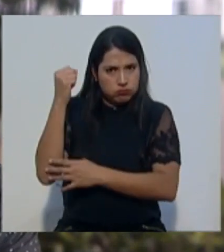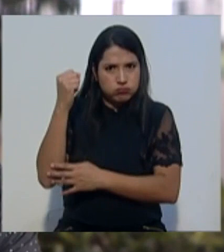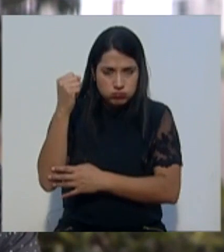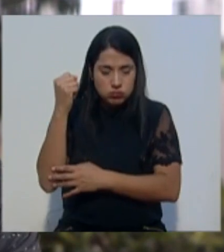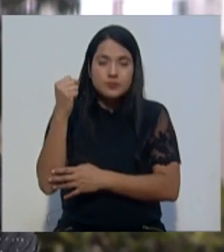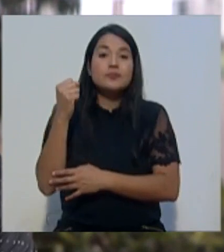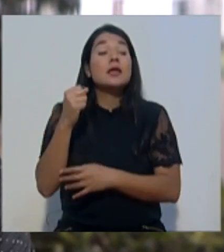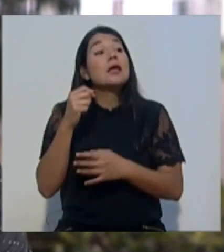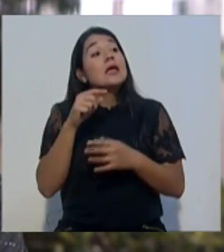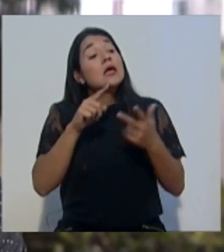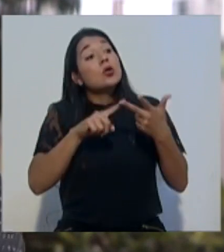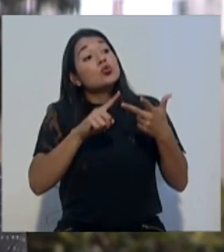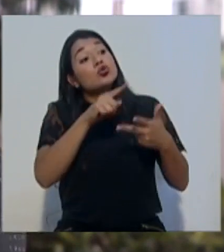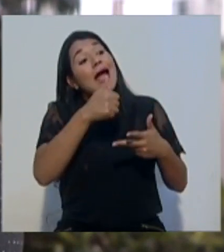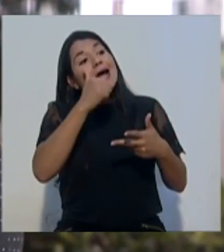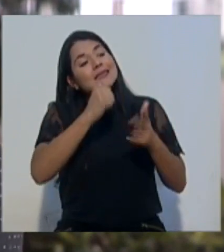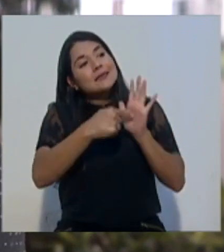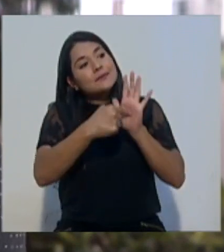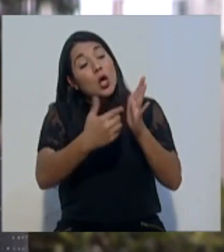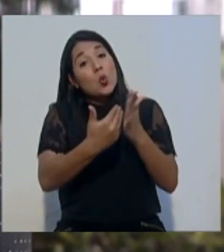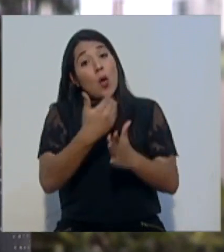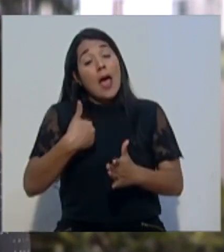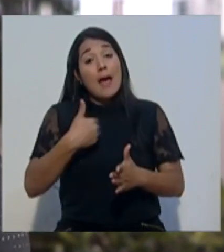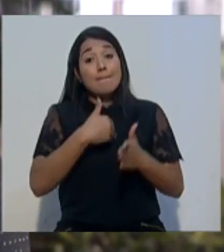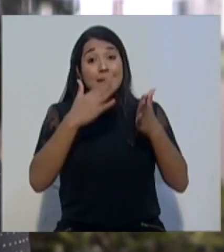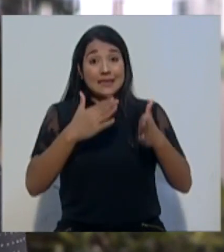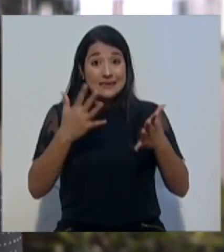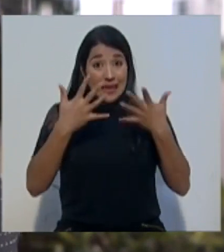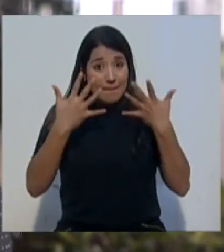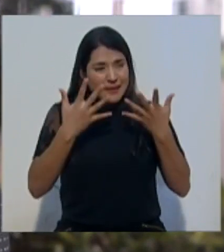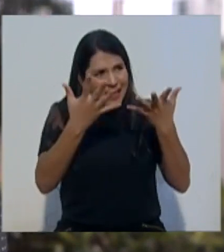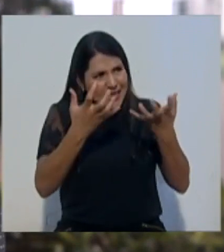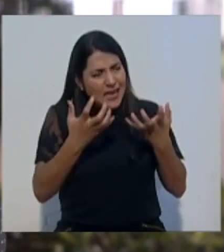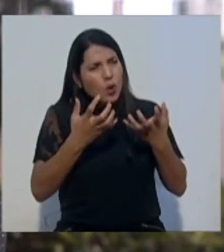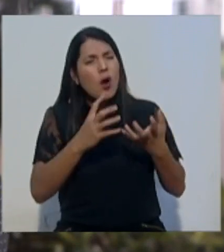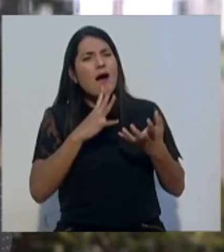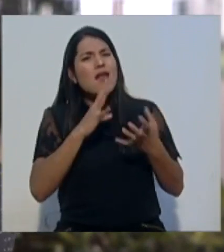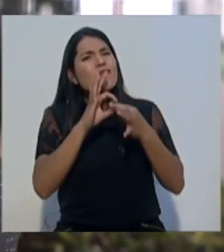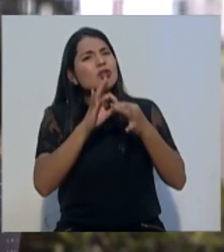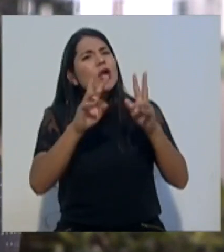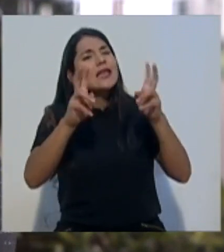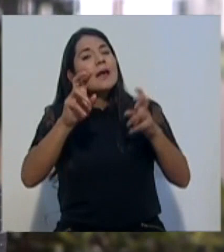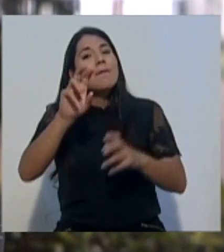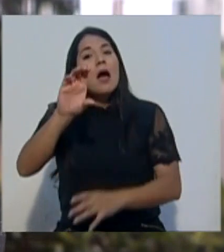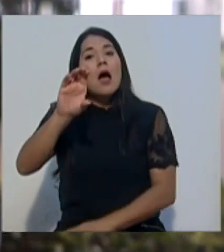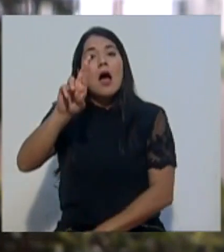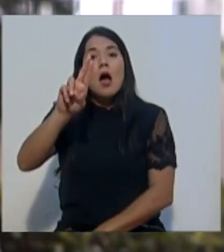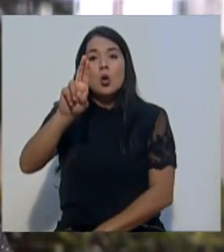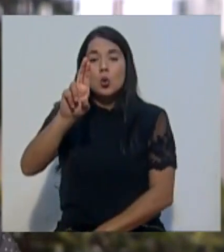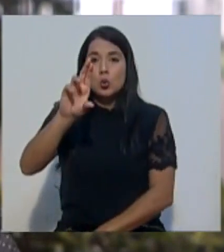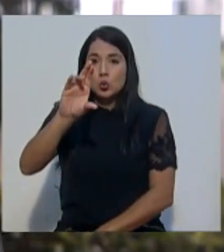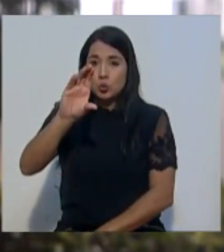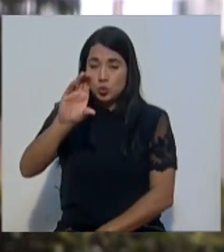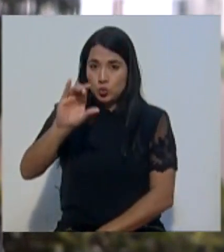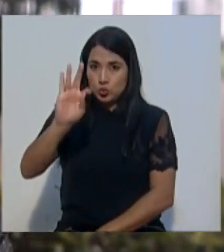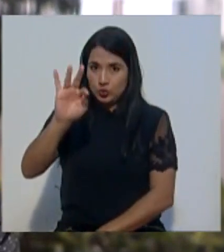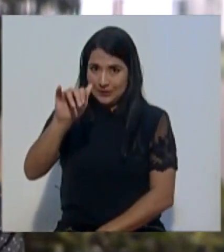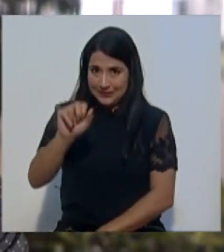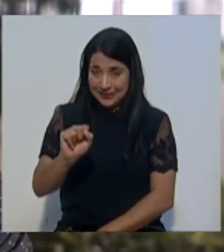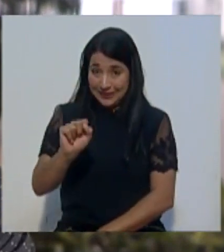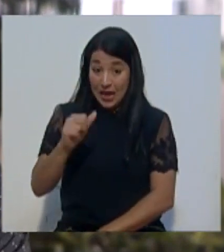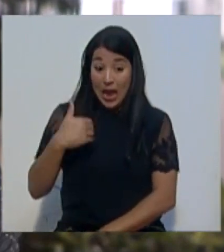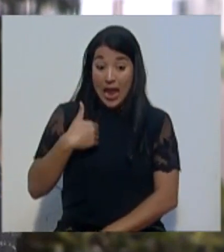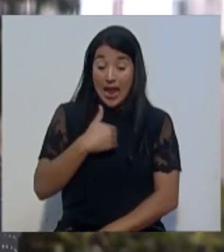nombró ya a la nueva ministra de Ambiente. Quisiera un mensaje en el tema de crucitas. El anterior ministro niega que